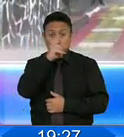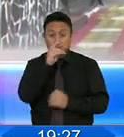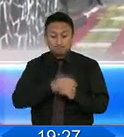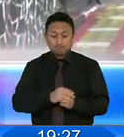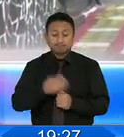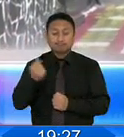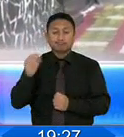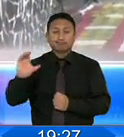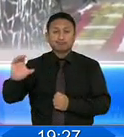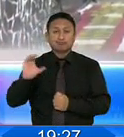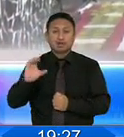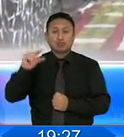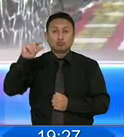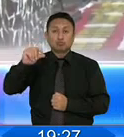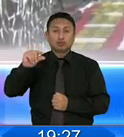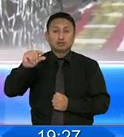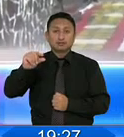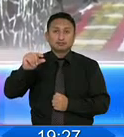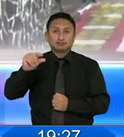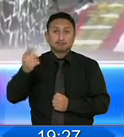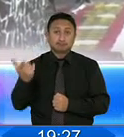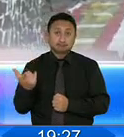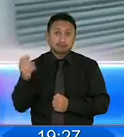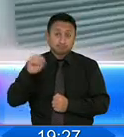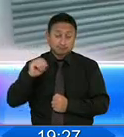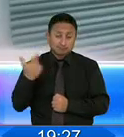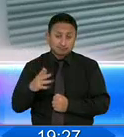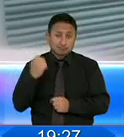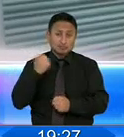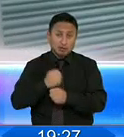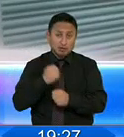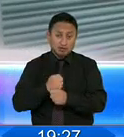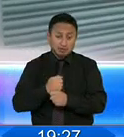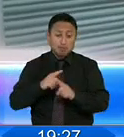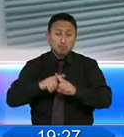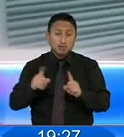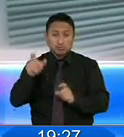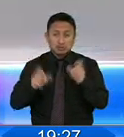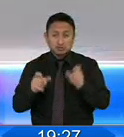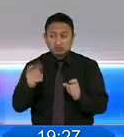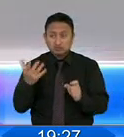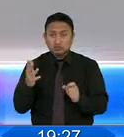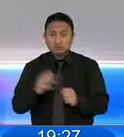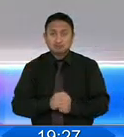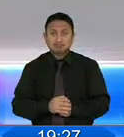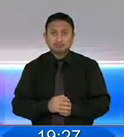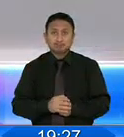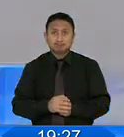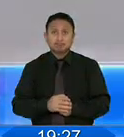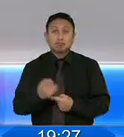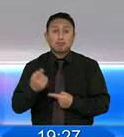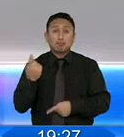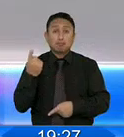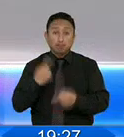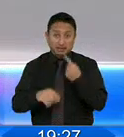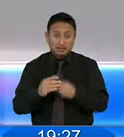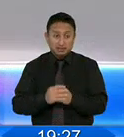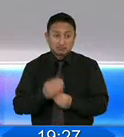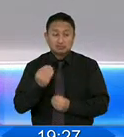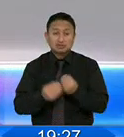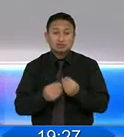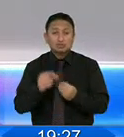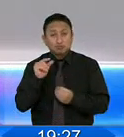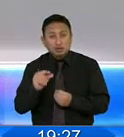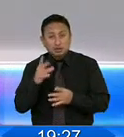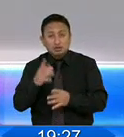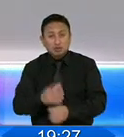momento son bajos, puesto que sí estaban trabajando, pero casi sin visitantes. Y realmente nuestras ventas eran solamente para recuperar o